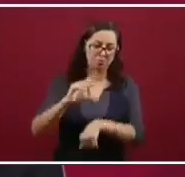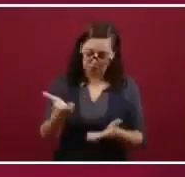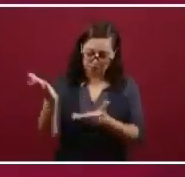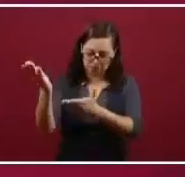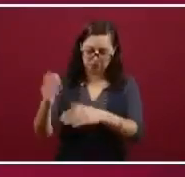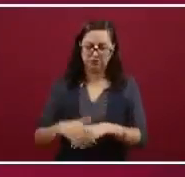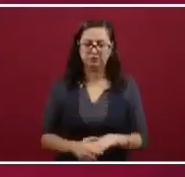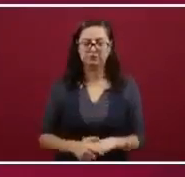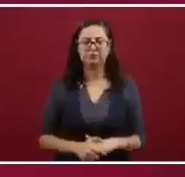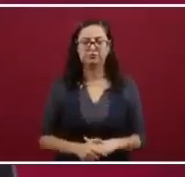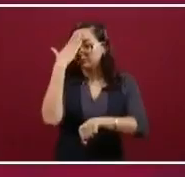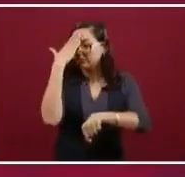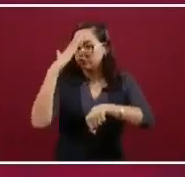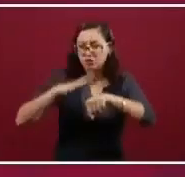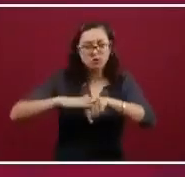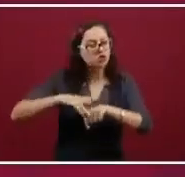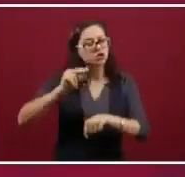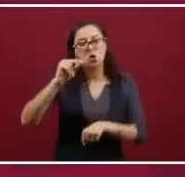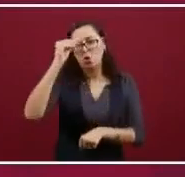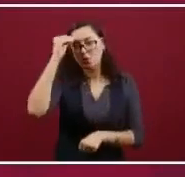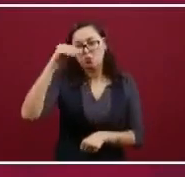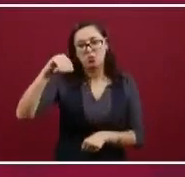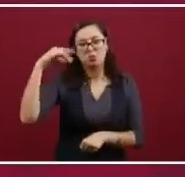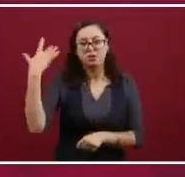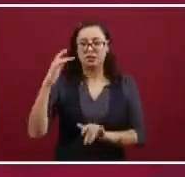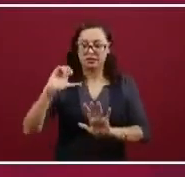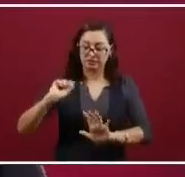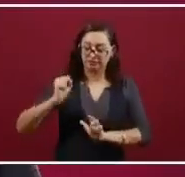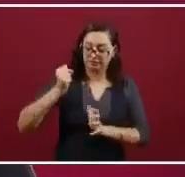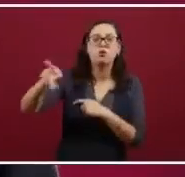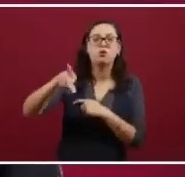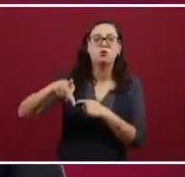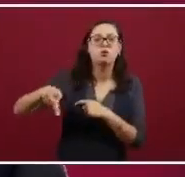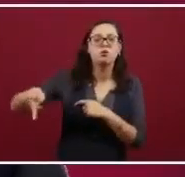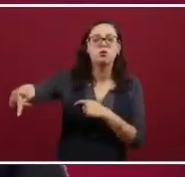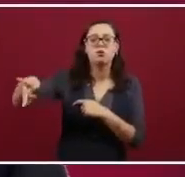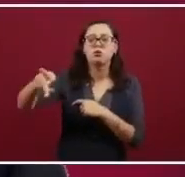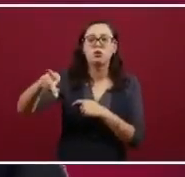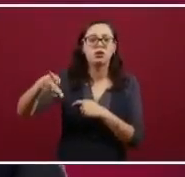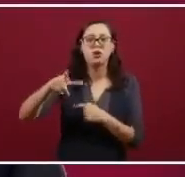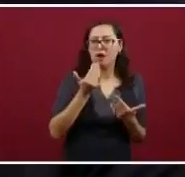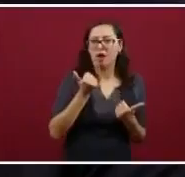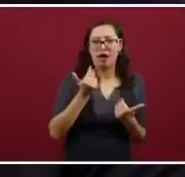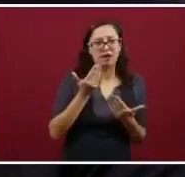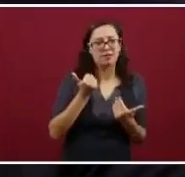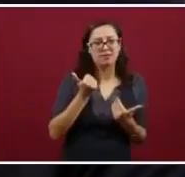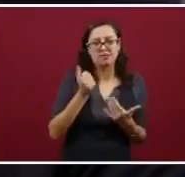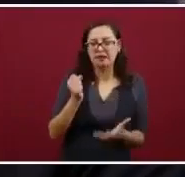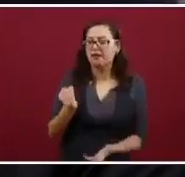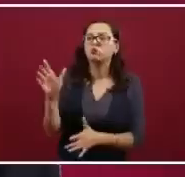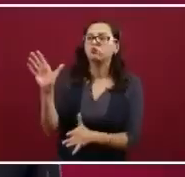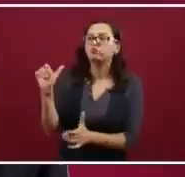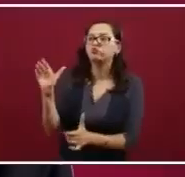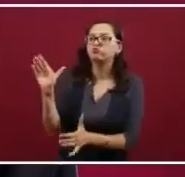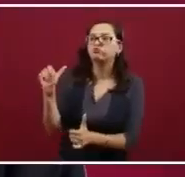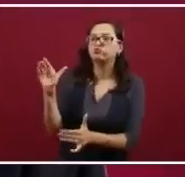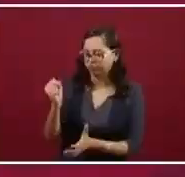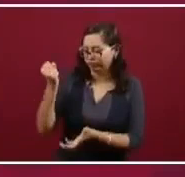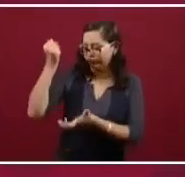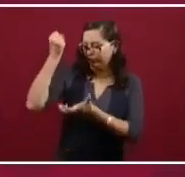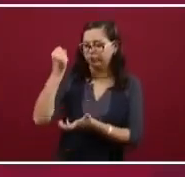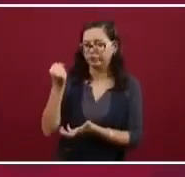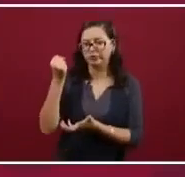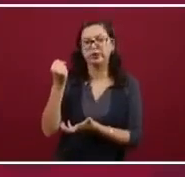olviden, que el dinero del presupuesto es dinero del pueblo, no es dinero del gobierno, es dinero del pueblo, y que no puede